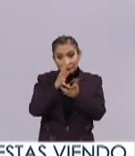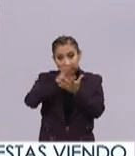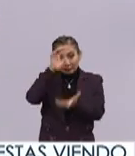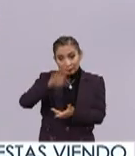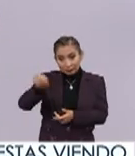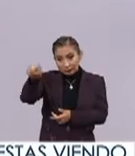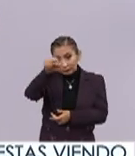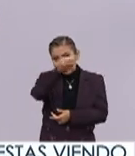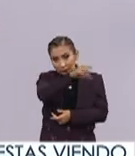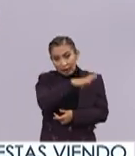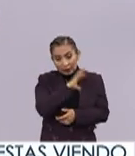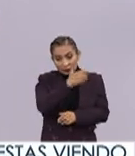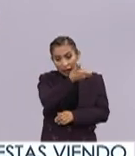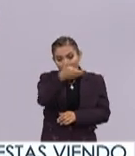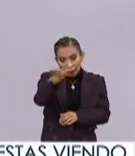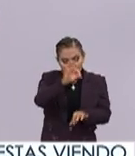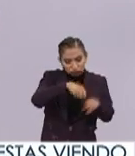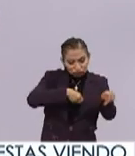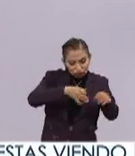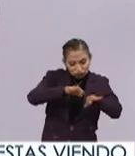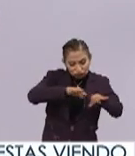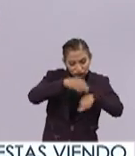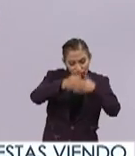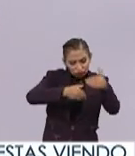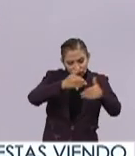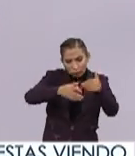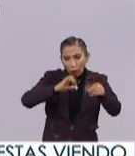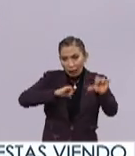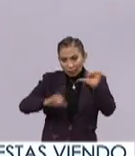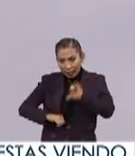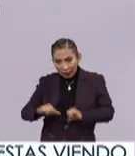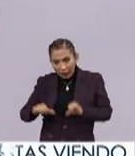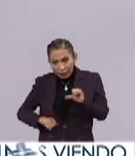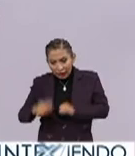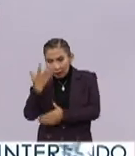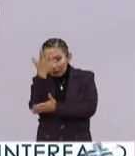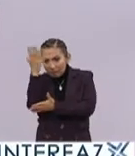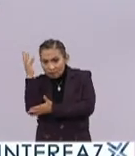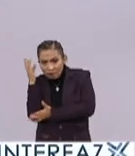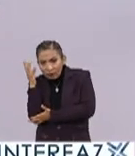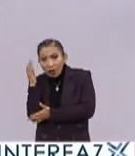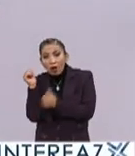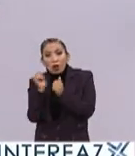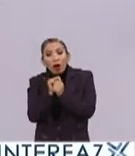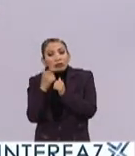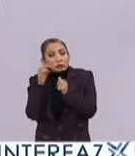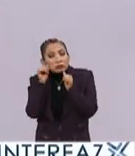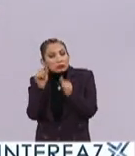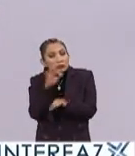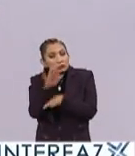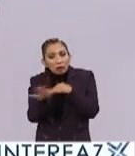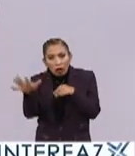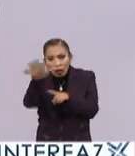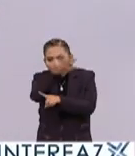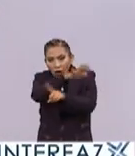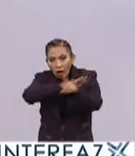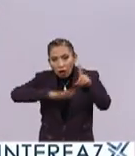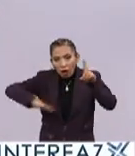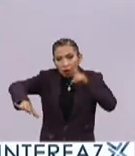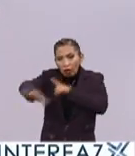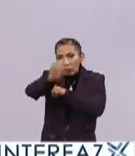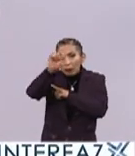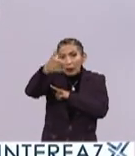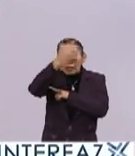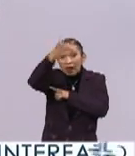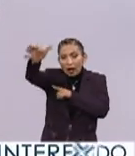mayoría, hace agricultura o hace actividad forestal considerando todo el entorno, la parte